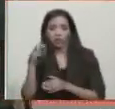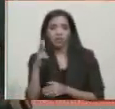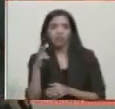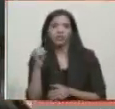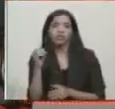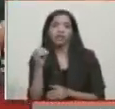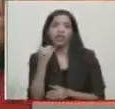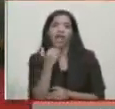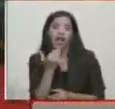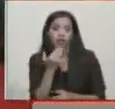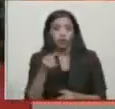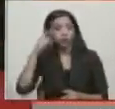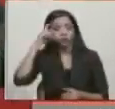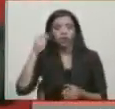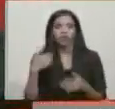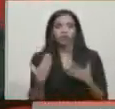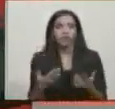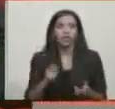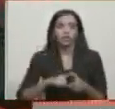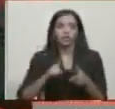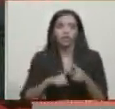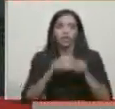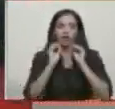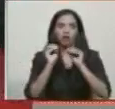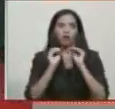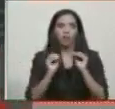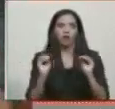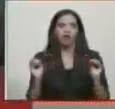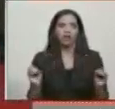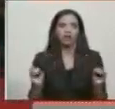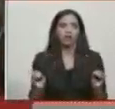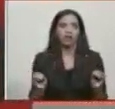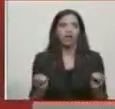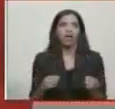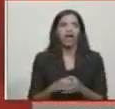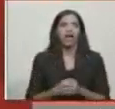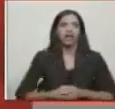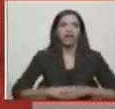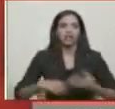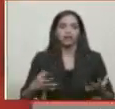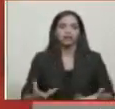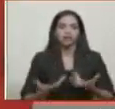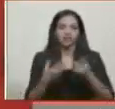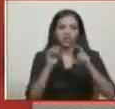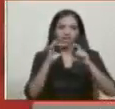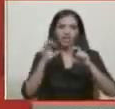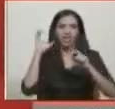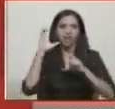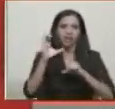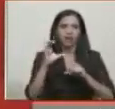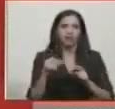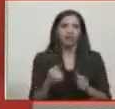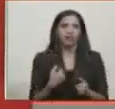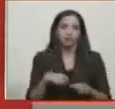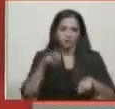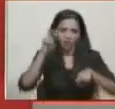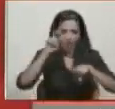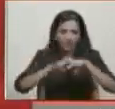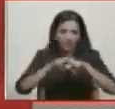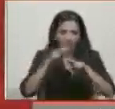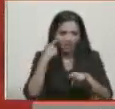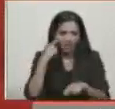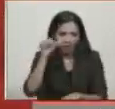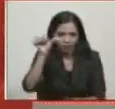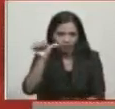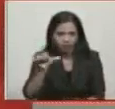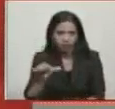será. Entonces, por ahí creo que estaban convocando a la gran quema del carnet de la patria. Yo me voy a sentar a verlo. Pero